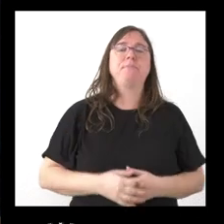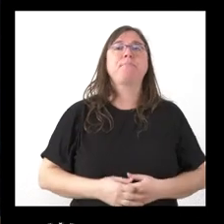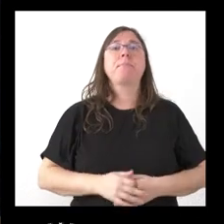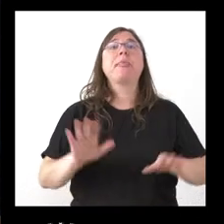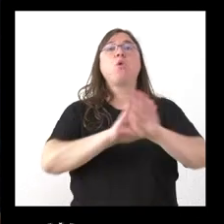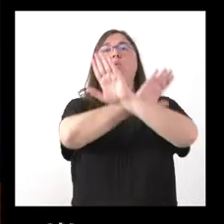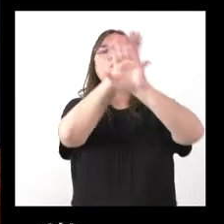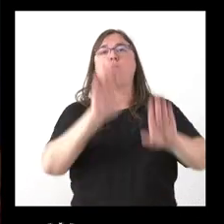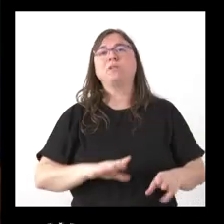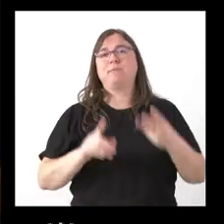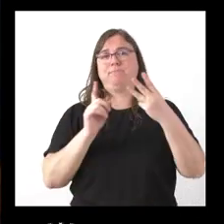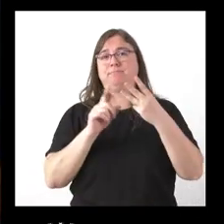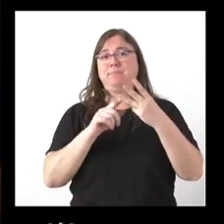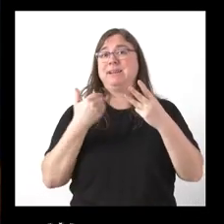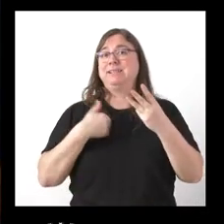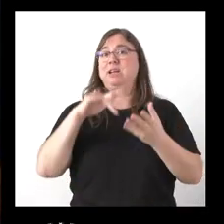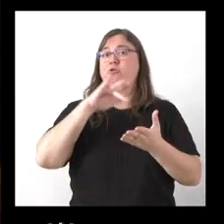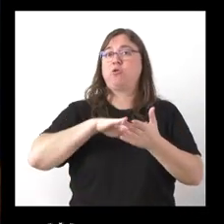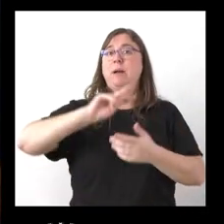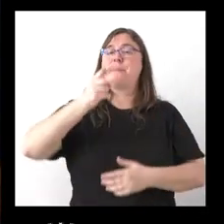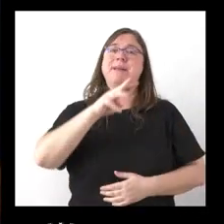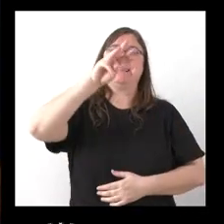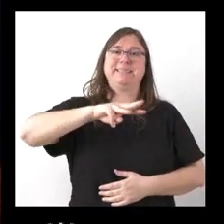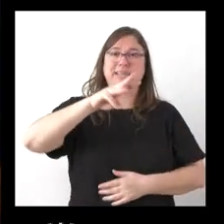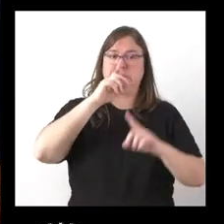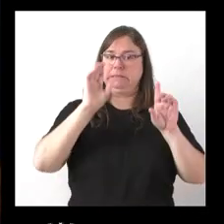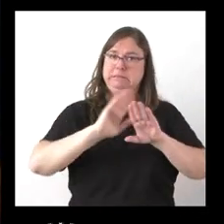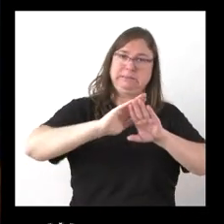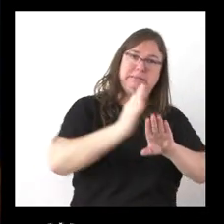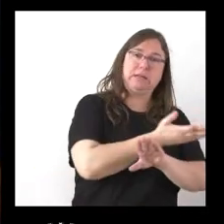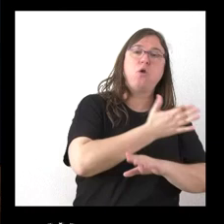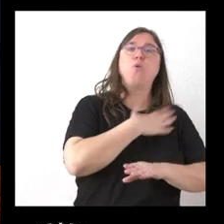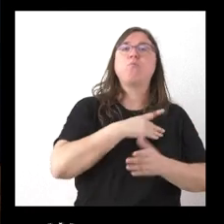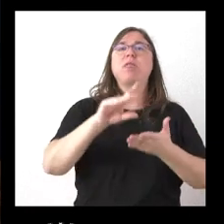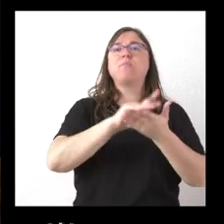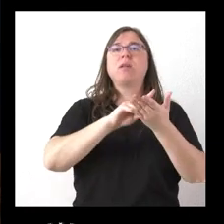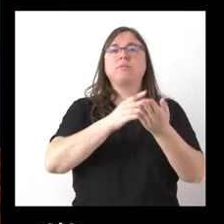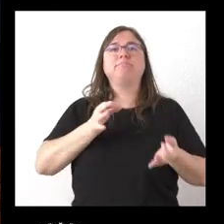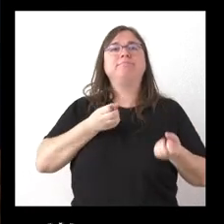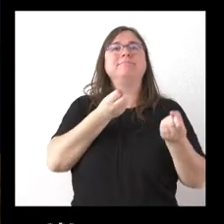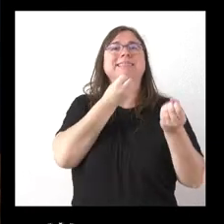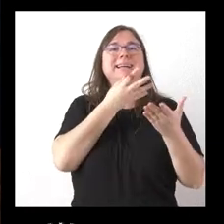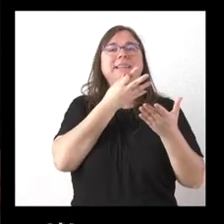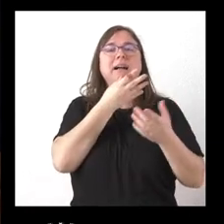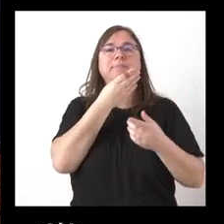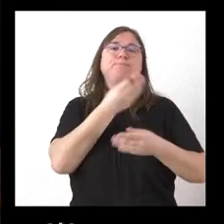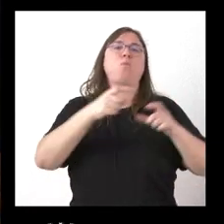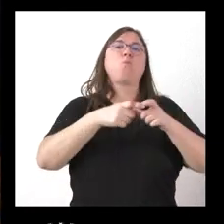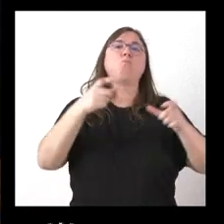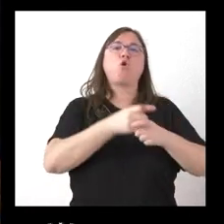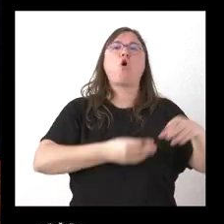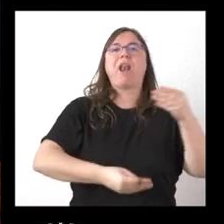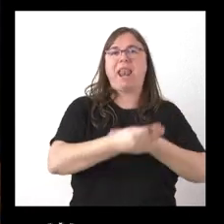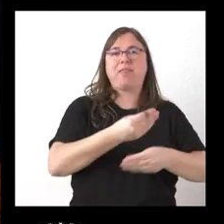última información porque he cumplido el primer trimestre del año podemos dar información de cómo va el bono nacimiento en términos